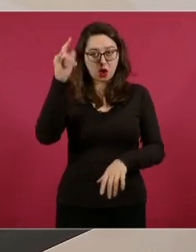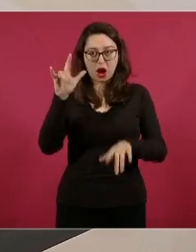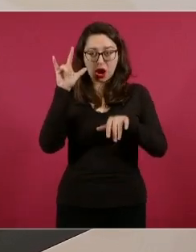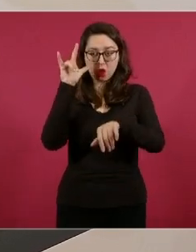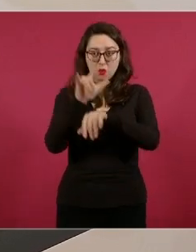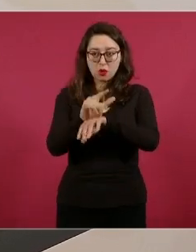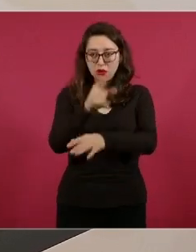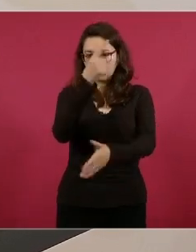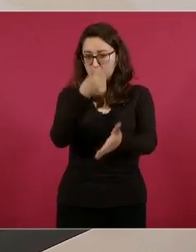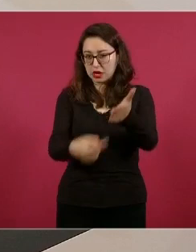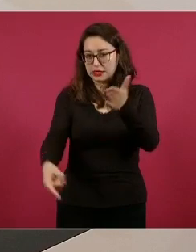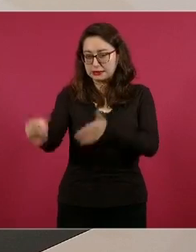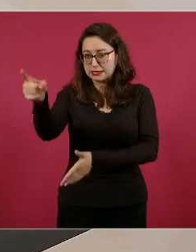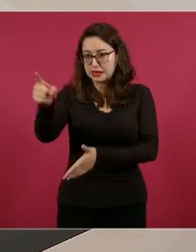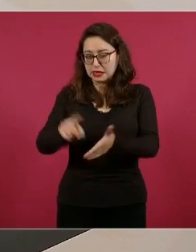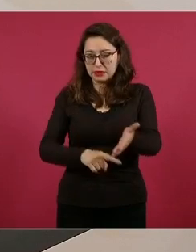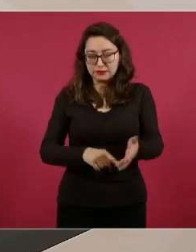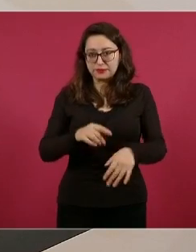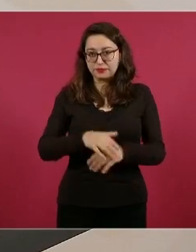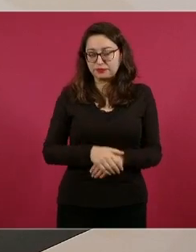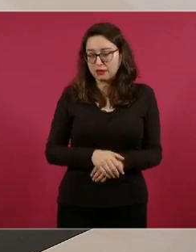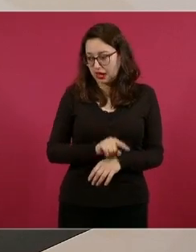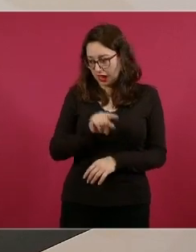esas empresas constructoras